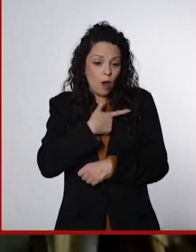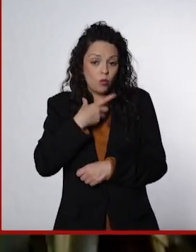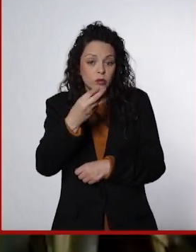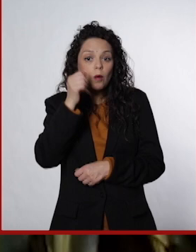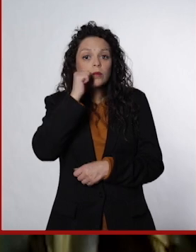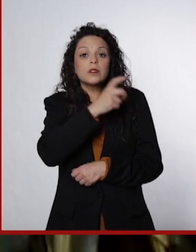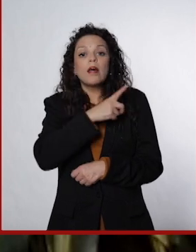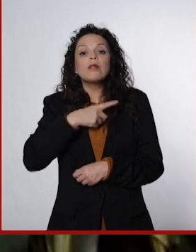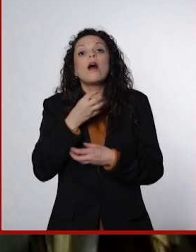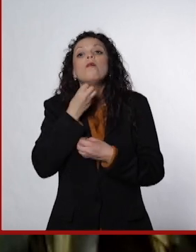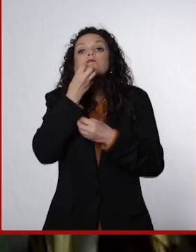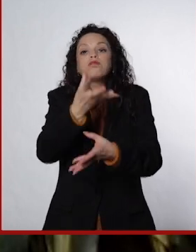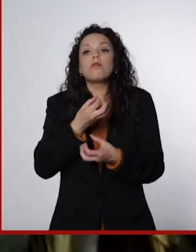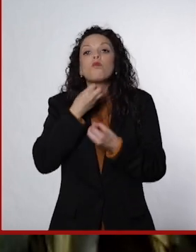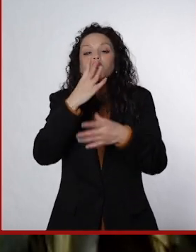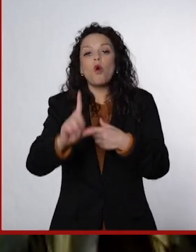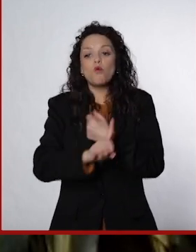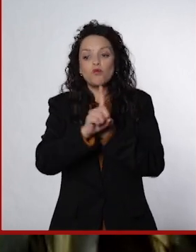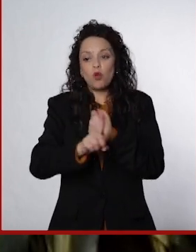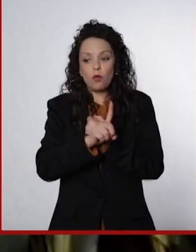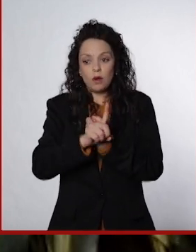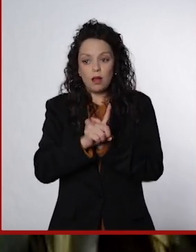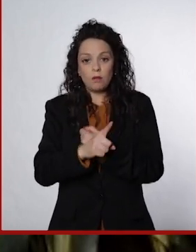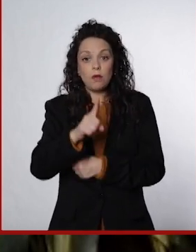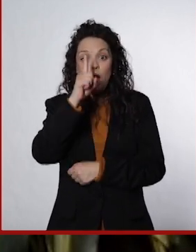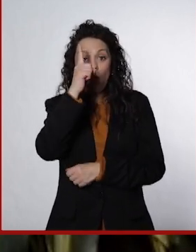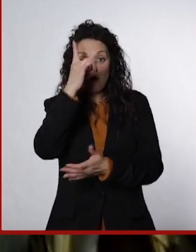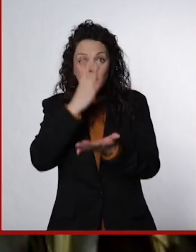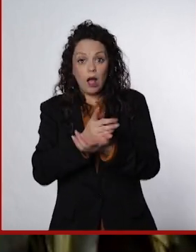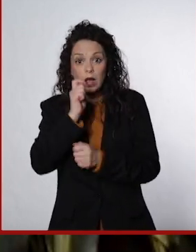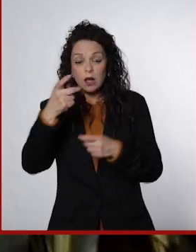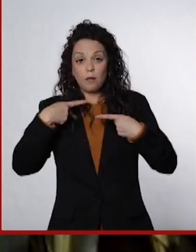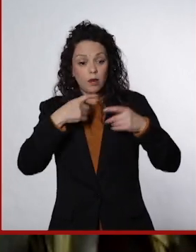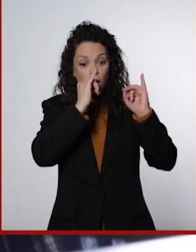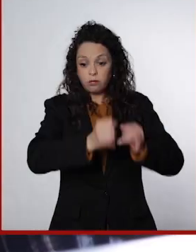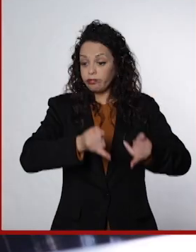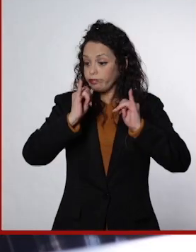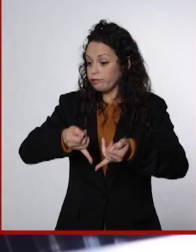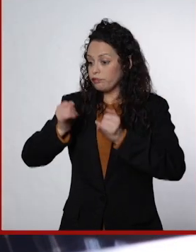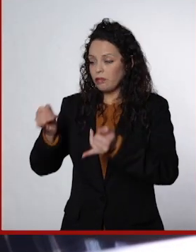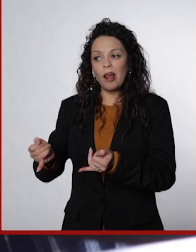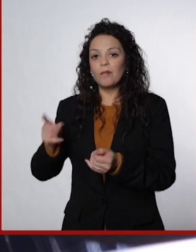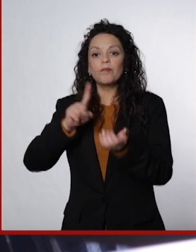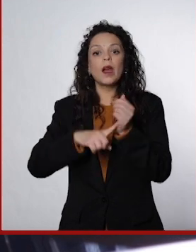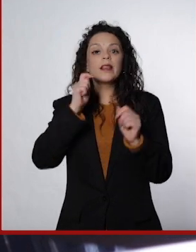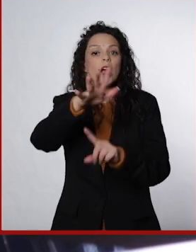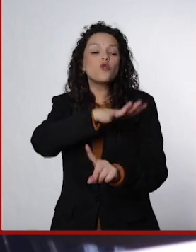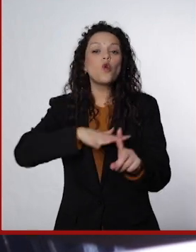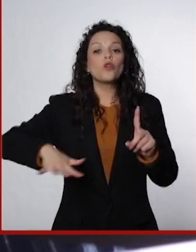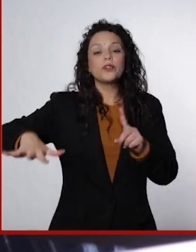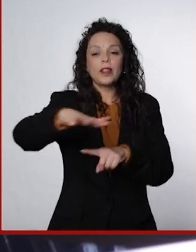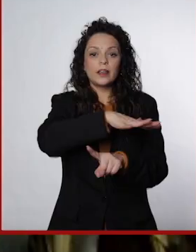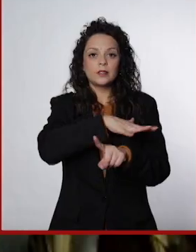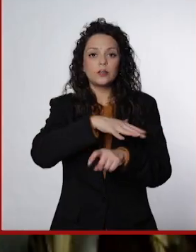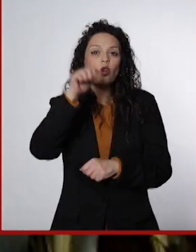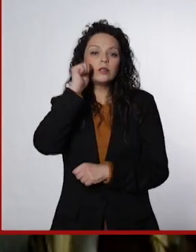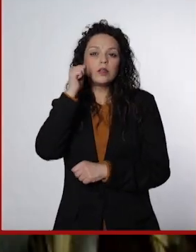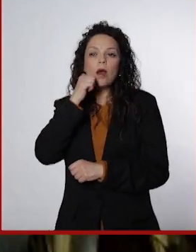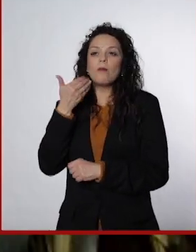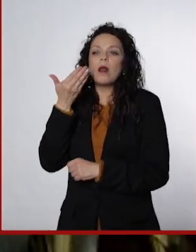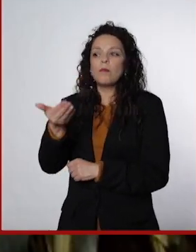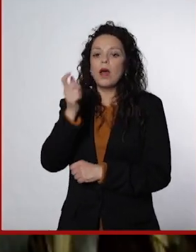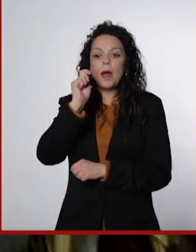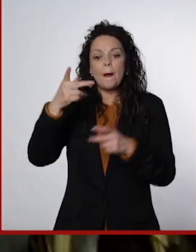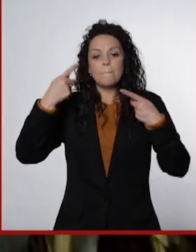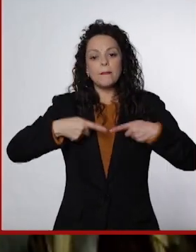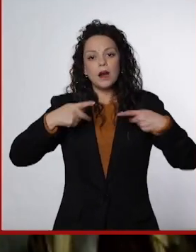digamos, es decir, que no es un tema nada más del individuo, sino que a menudo es por su contexto. Entonces, casi siempre nos crían personas que no se detienen